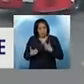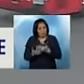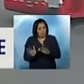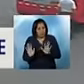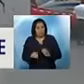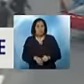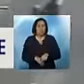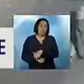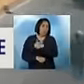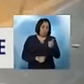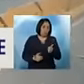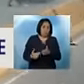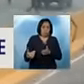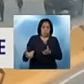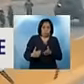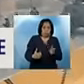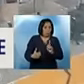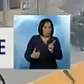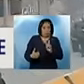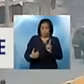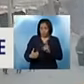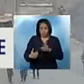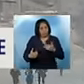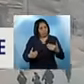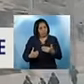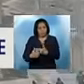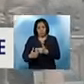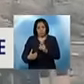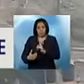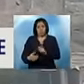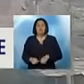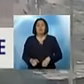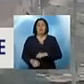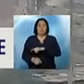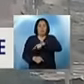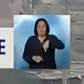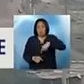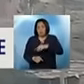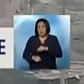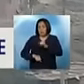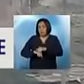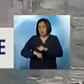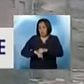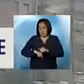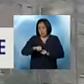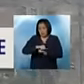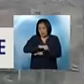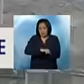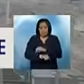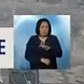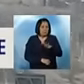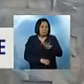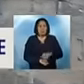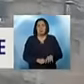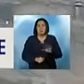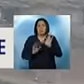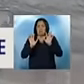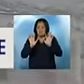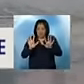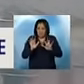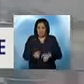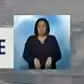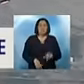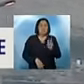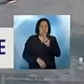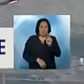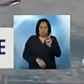En el sentido contrario, no se está permitiendo tampoco el pase de vehículos desde el óvalo de Puente Piedra. Ahí estábamos hablando ya de por lo menos unos 10 kilómetros en